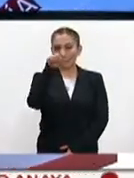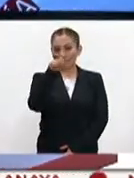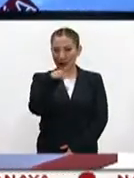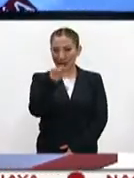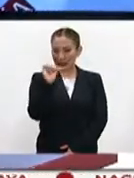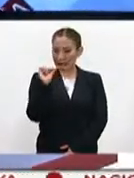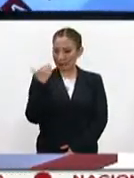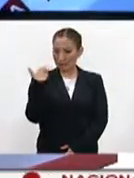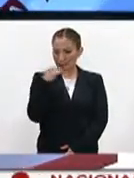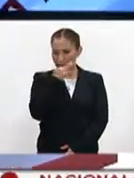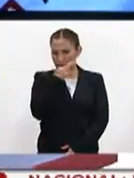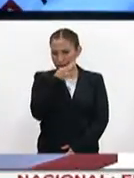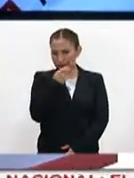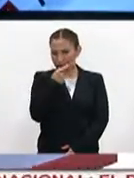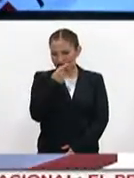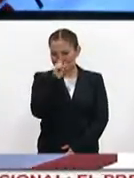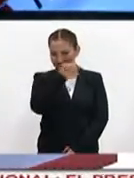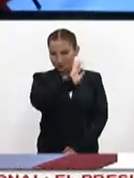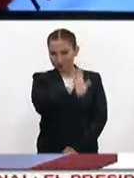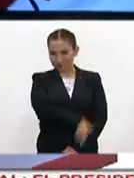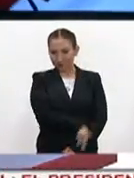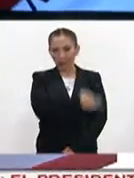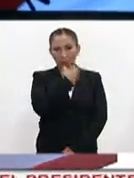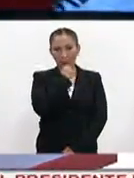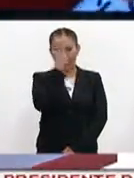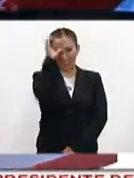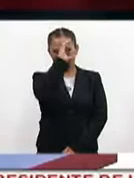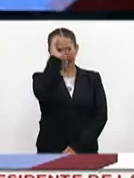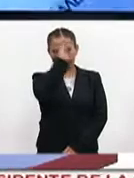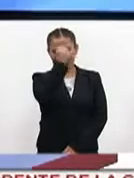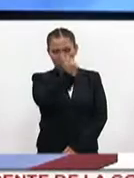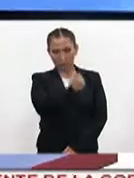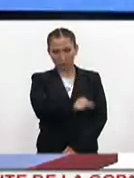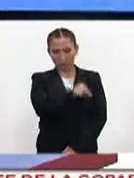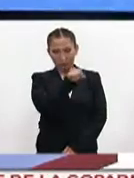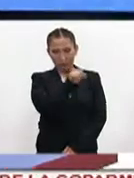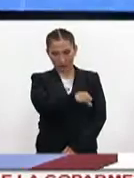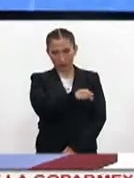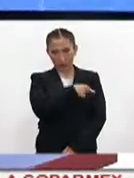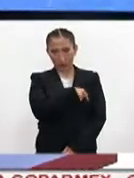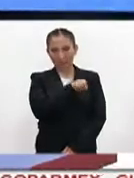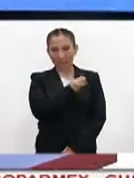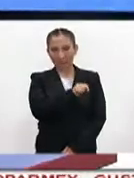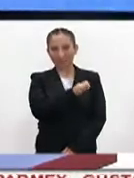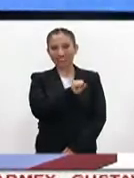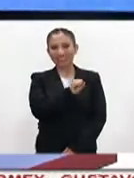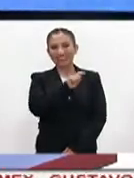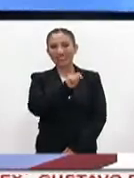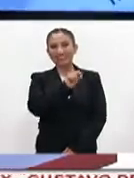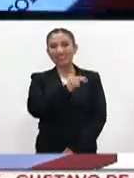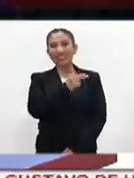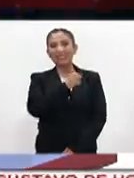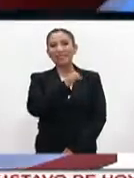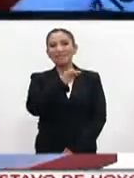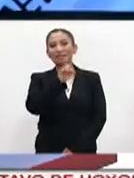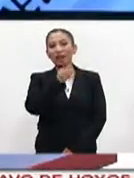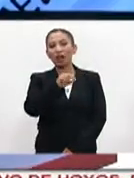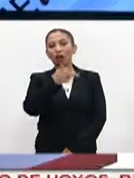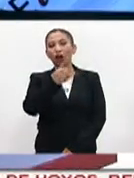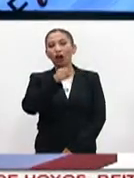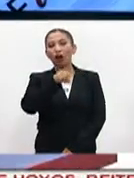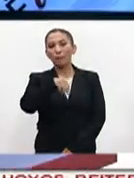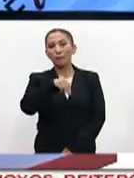Precisamente hace unos minutos hablábamos del fallecimiento de Stephen Hawking, cómo ha generado un impacto en toda la